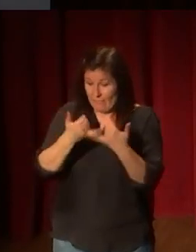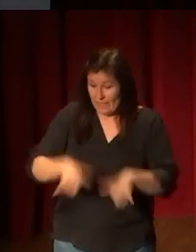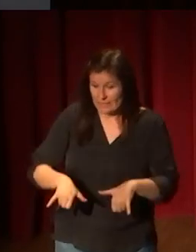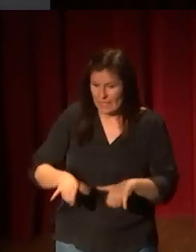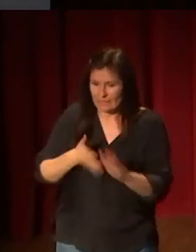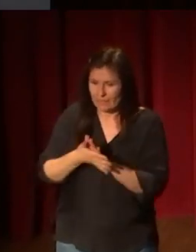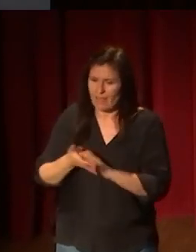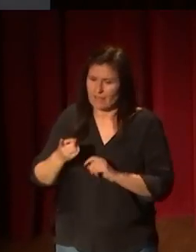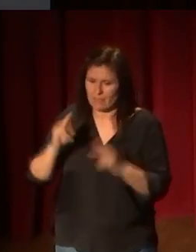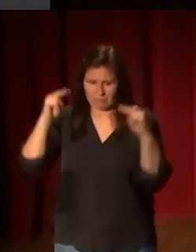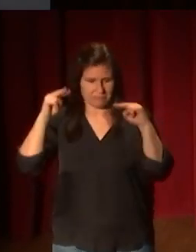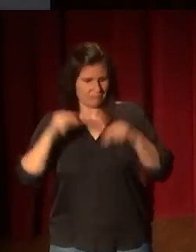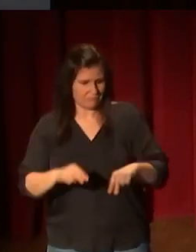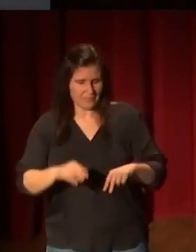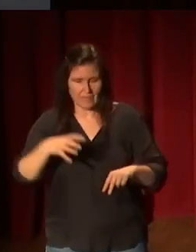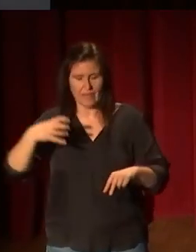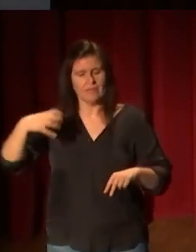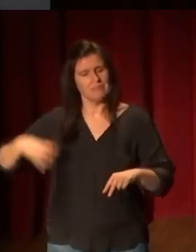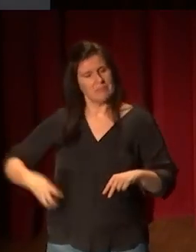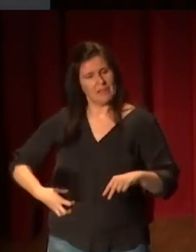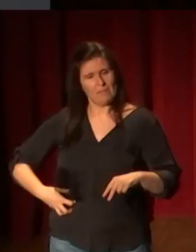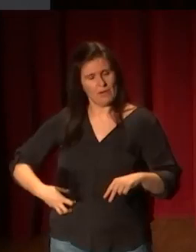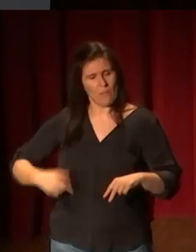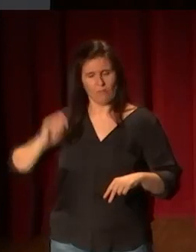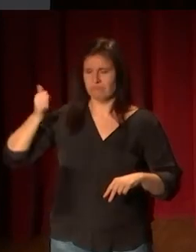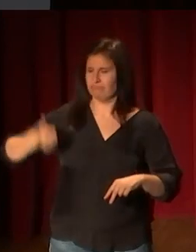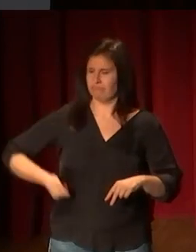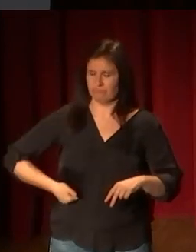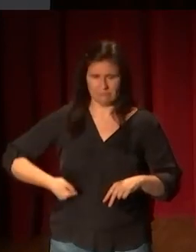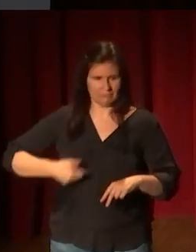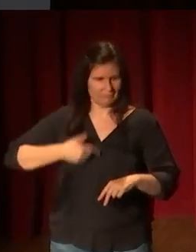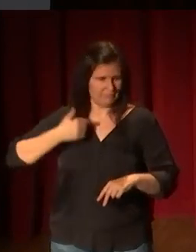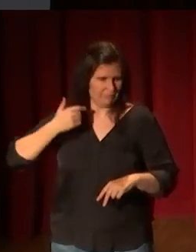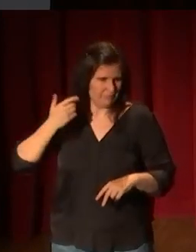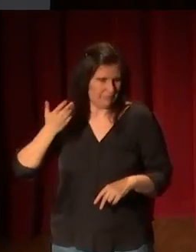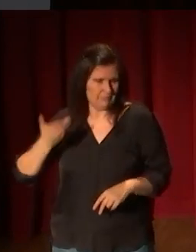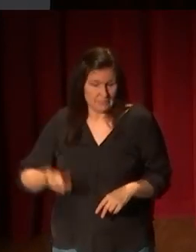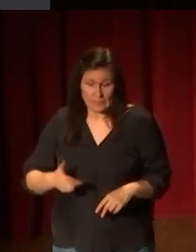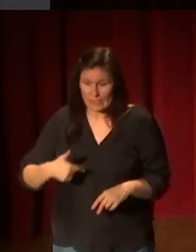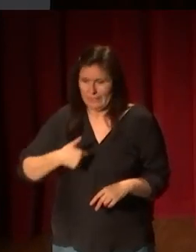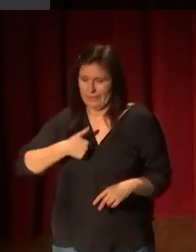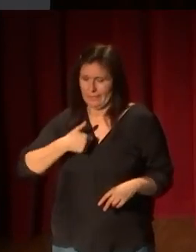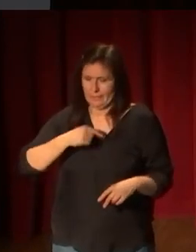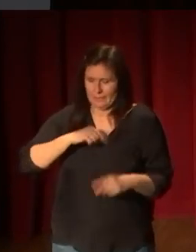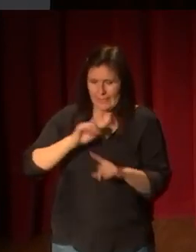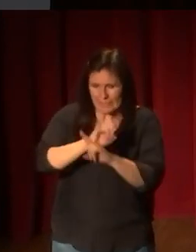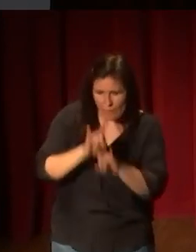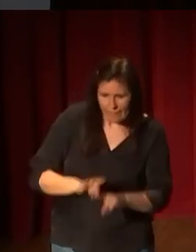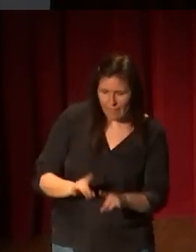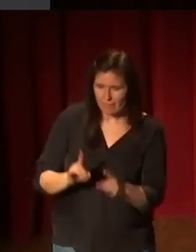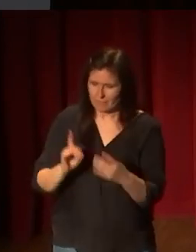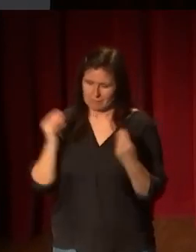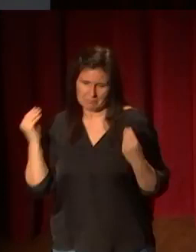permitía exhibir la magnificencia del príncipe con recursos retóricos de gran efectismo y sensualidad y